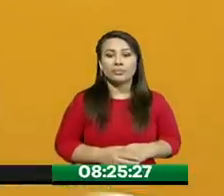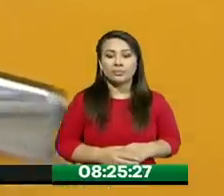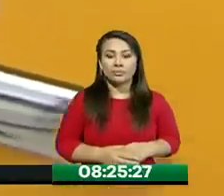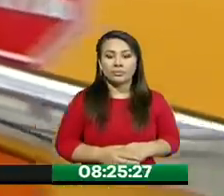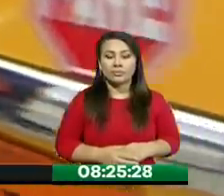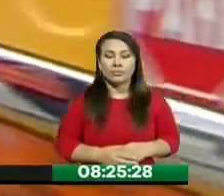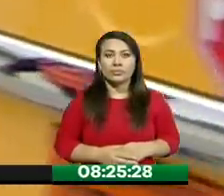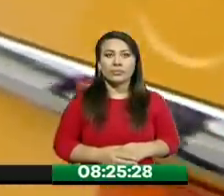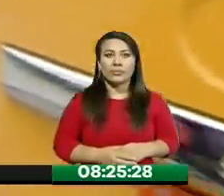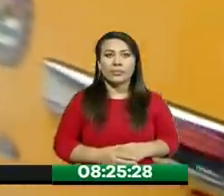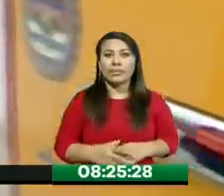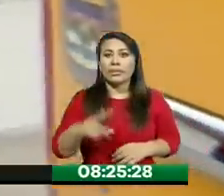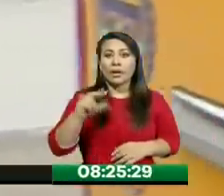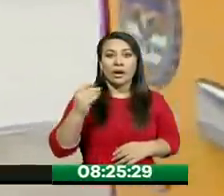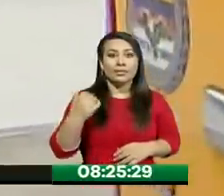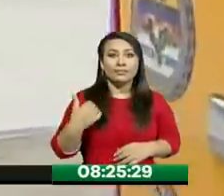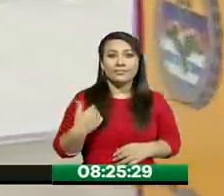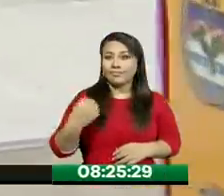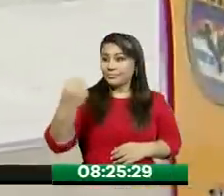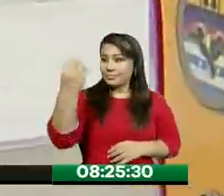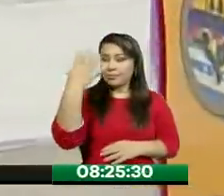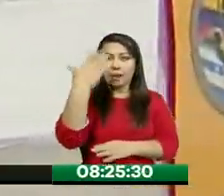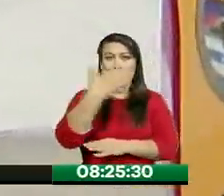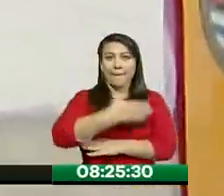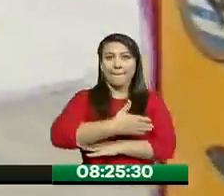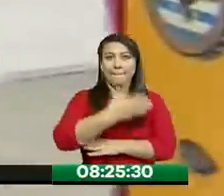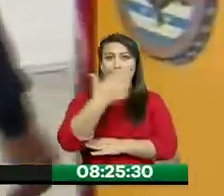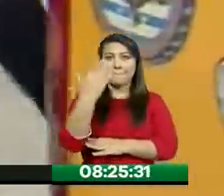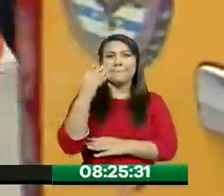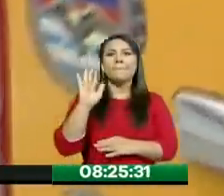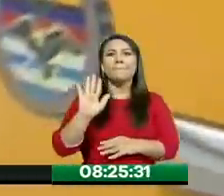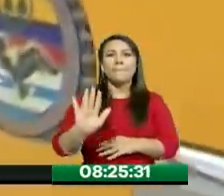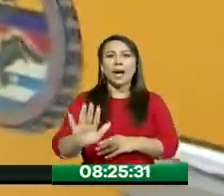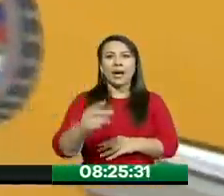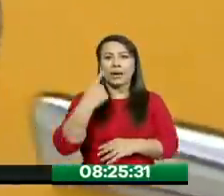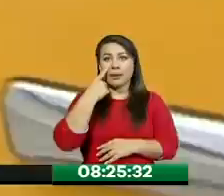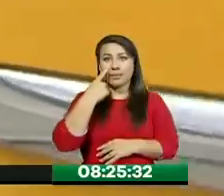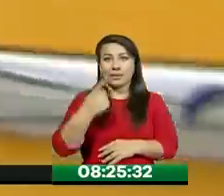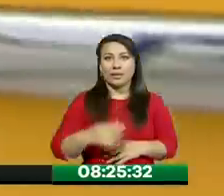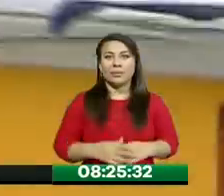hijos. Mucho depende del cuidado de los padres. Veamos.